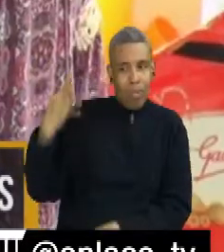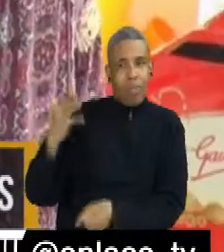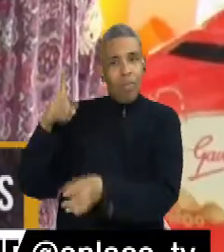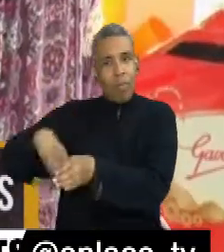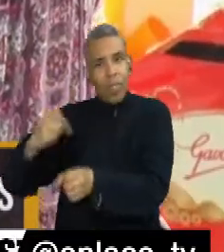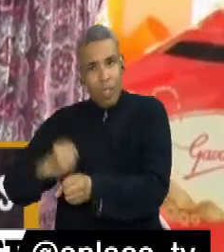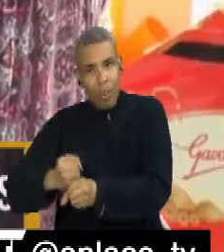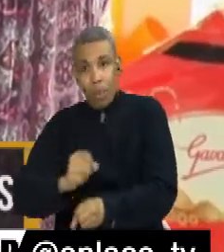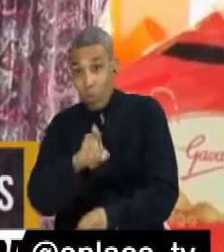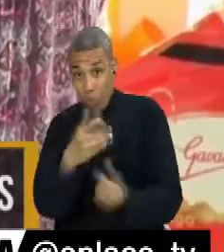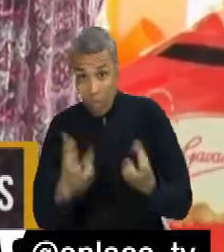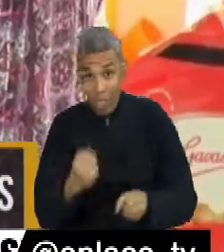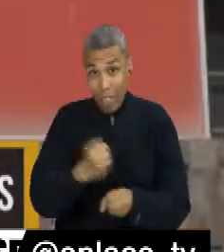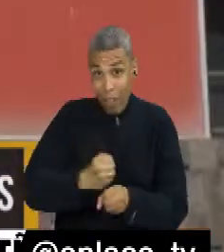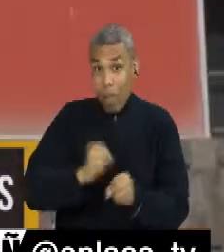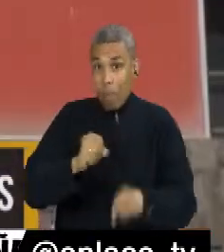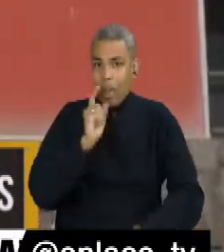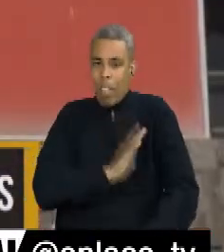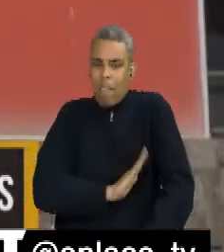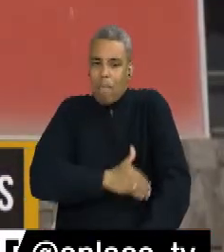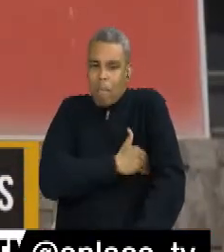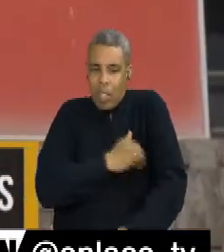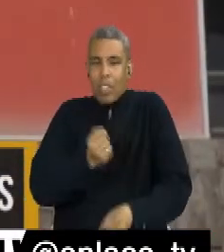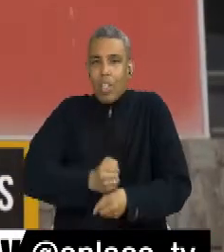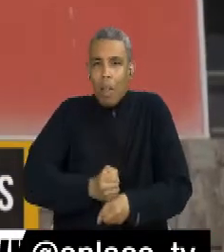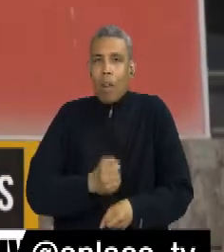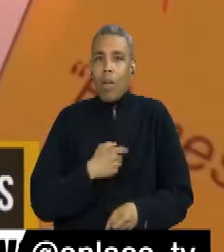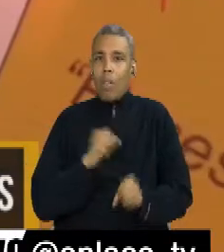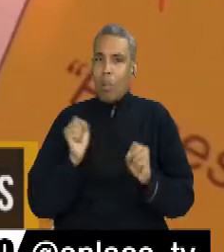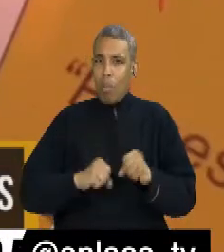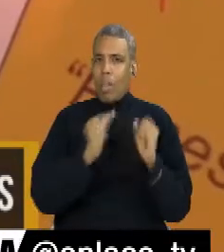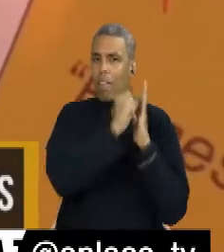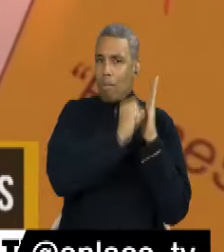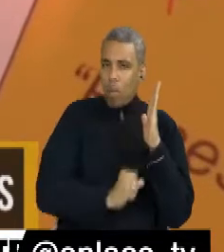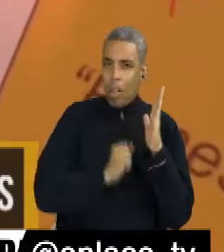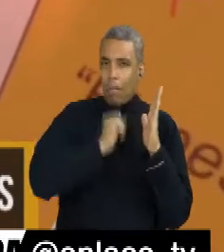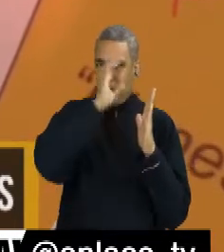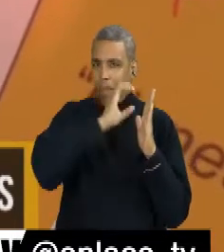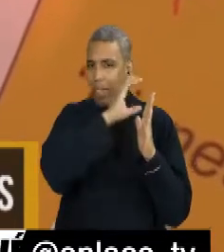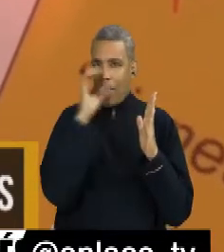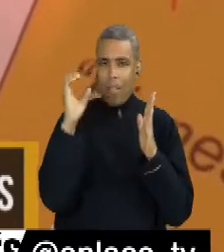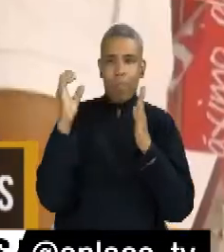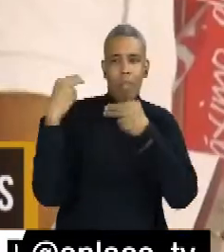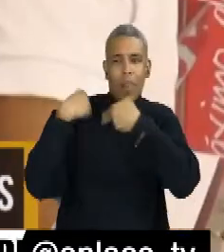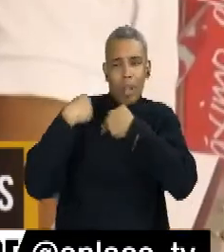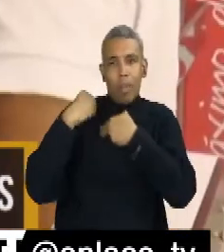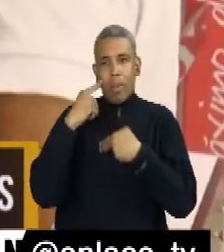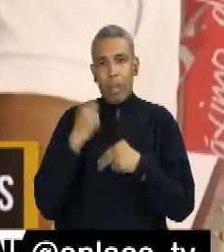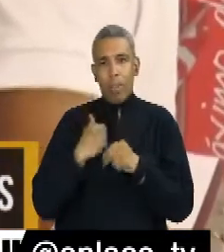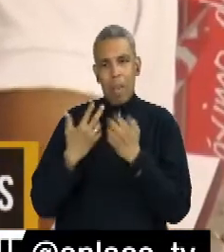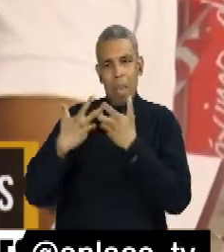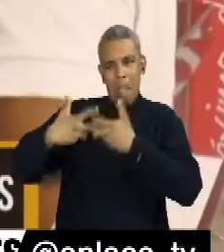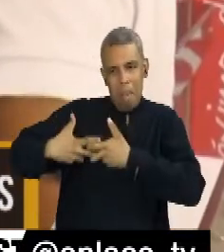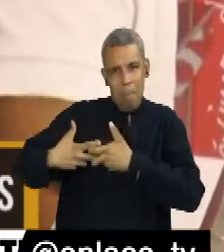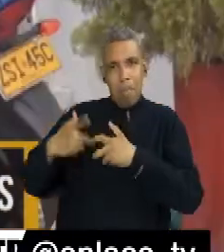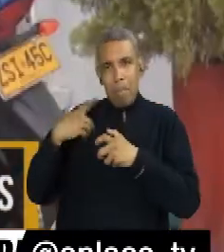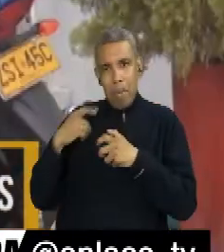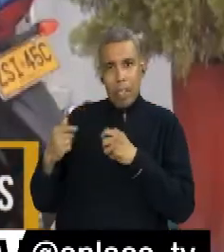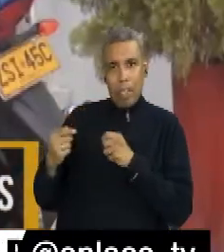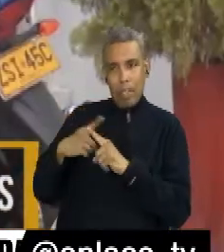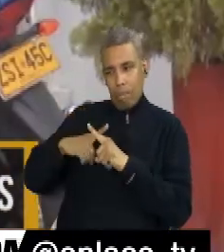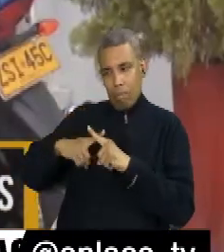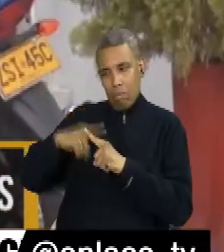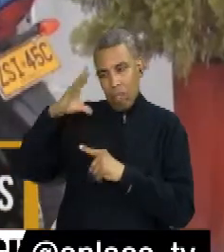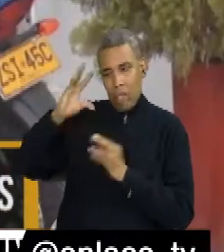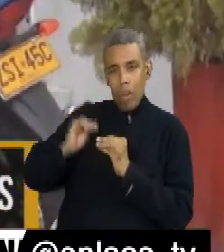primeros empleos del Ministerio de Trabajo a través de la Agencia de Empleo de Cafaba, que entrega a los empresarios el 50% del valor del salario de cada